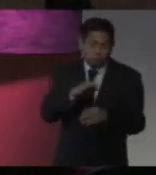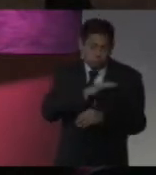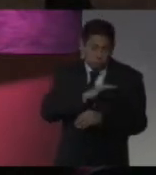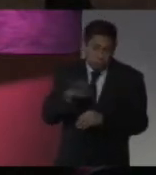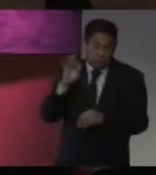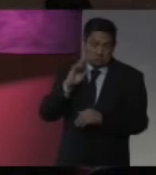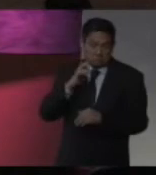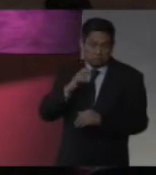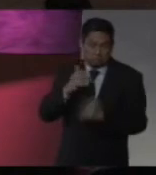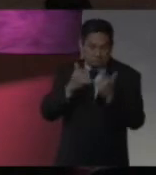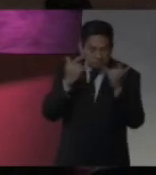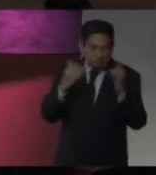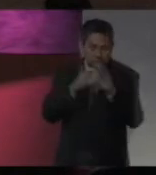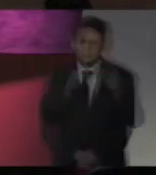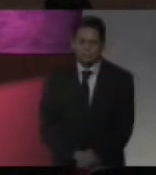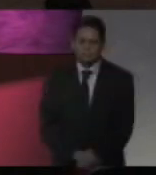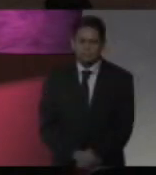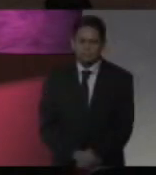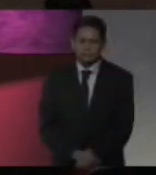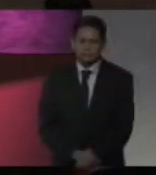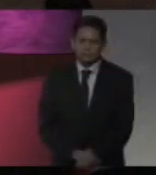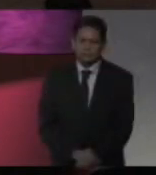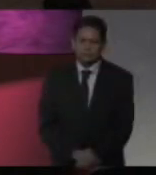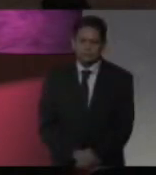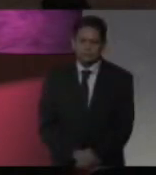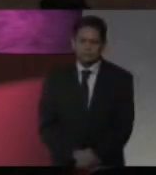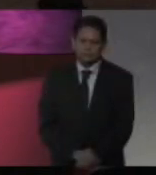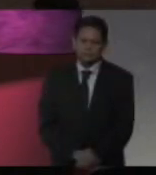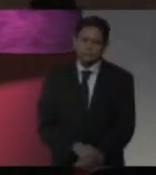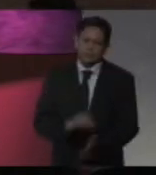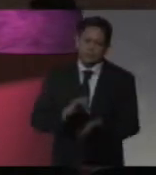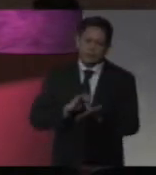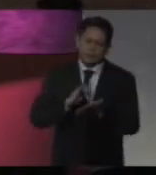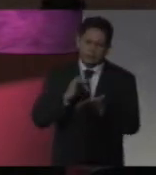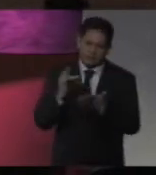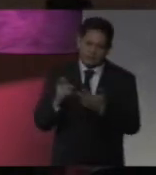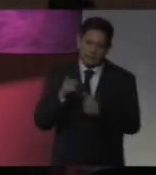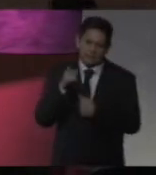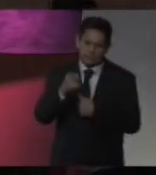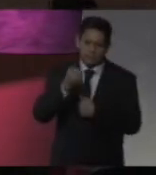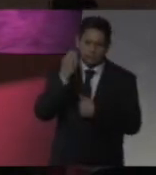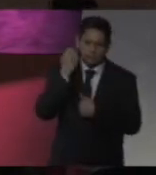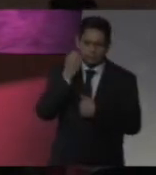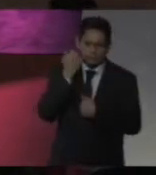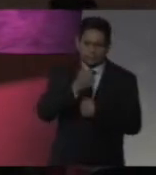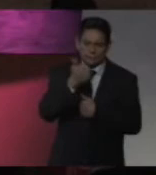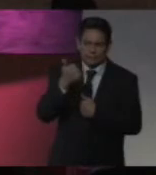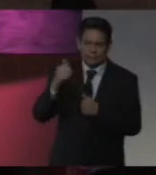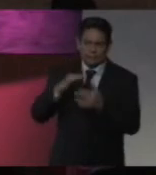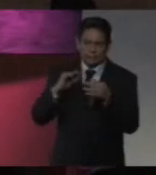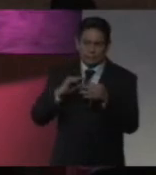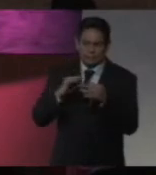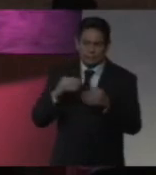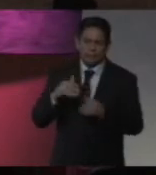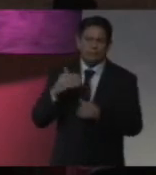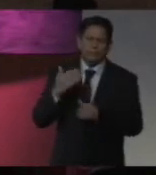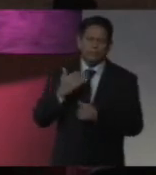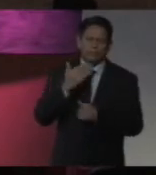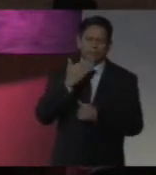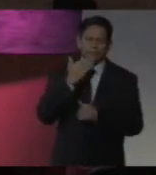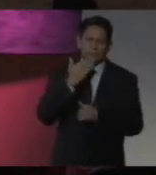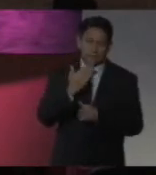contraponerse al derecho occidental? Muchas gracias. Muchísimas gracias por las exposiciones. Fueron realmente